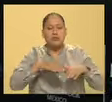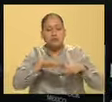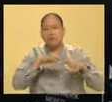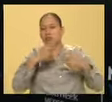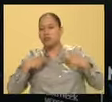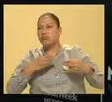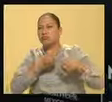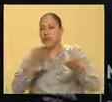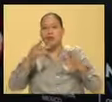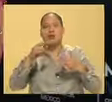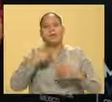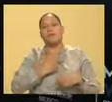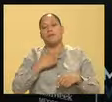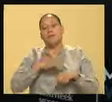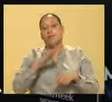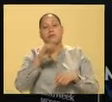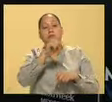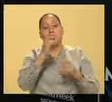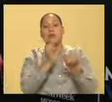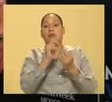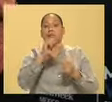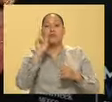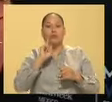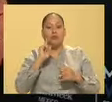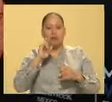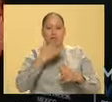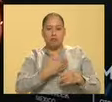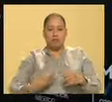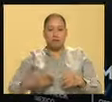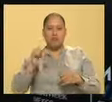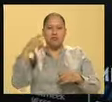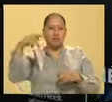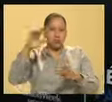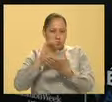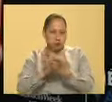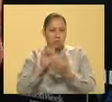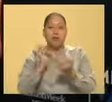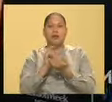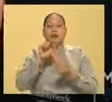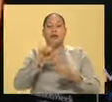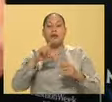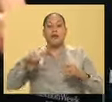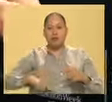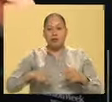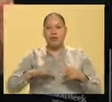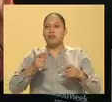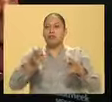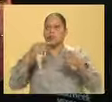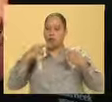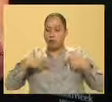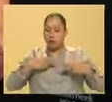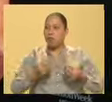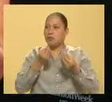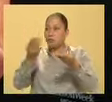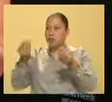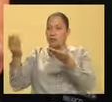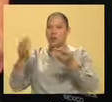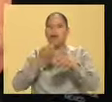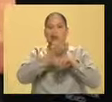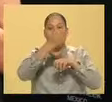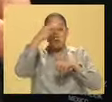días. Y bueno, vistiendo a las primeras damas del país, vistiendo a las primeras damas de los gobiernos, de los estados de